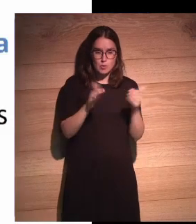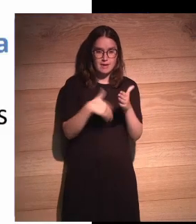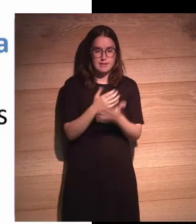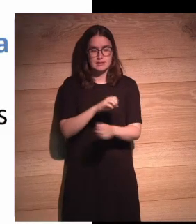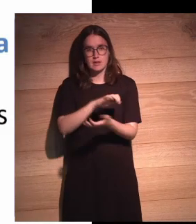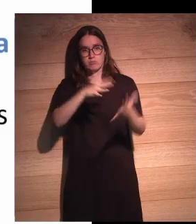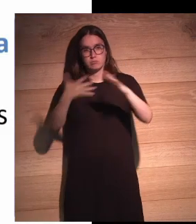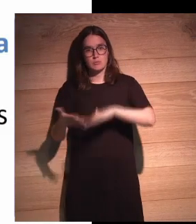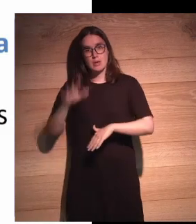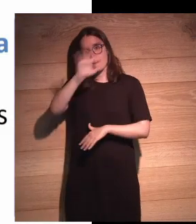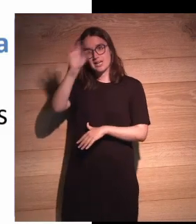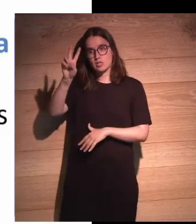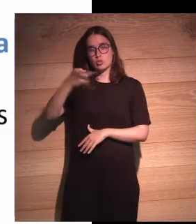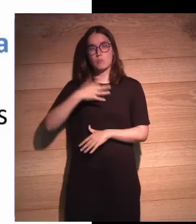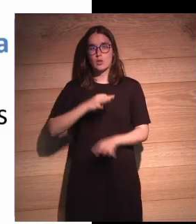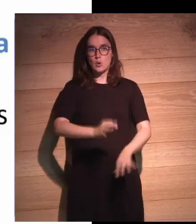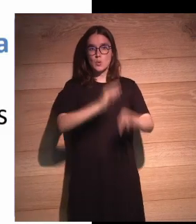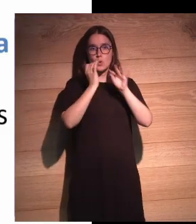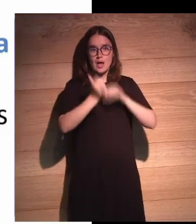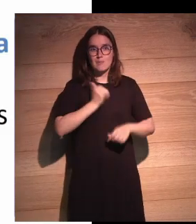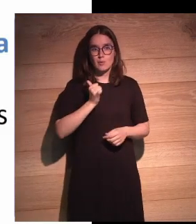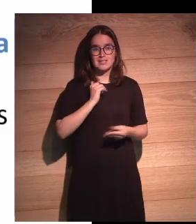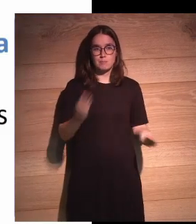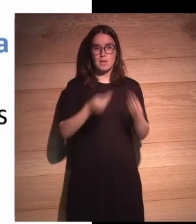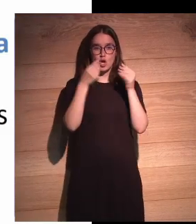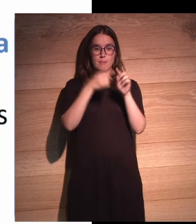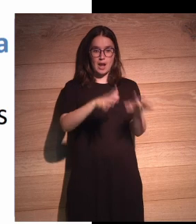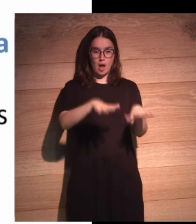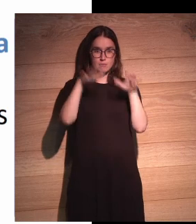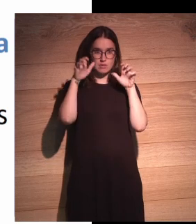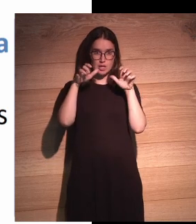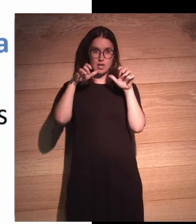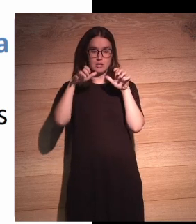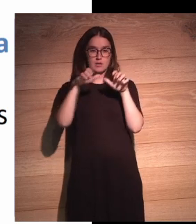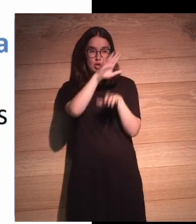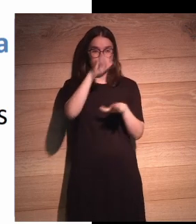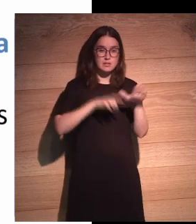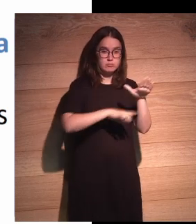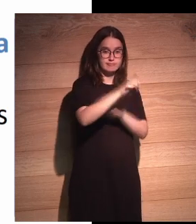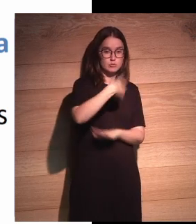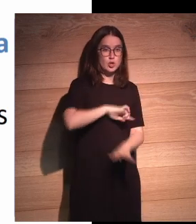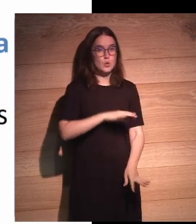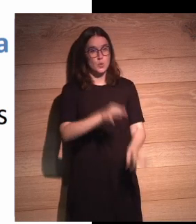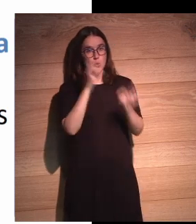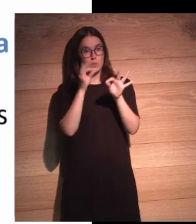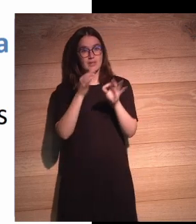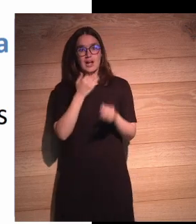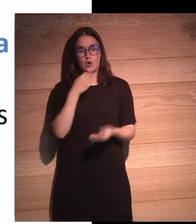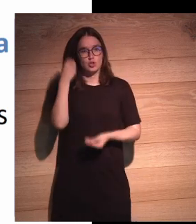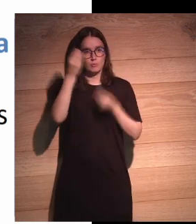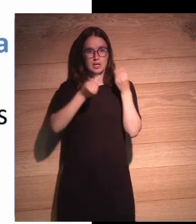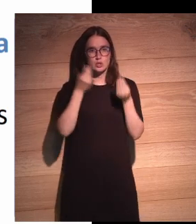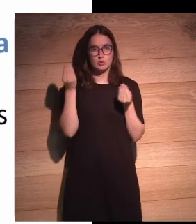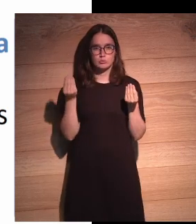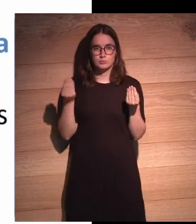otros países pueden aprovechar esas mejores prácticas para aprender de los que van más avanzado. Algo que yo creo que